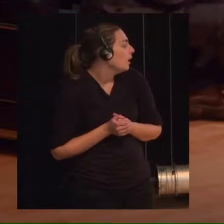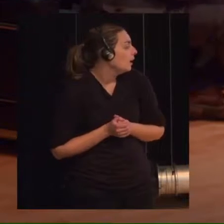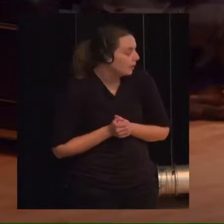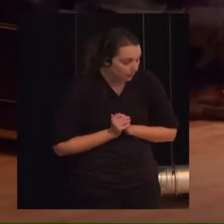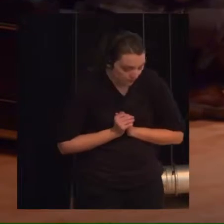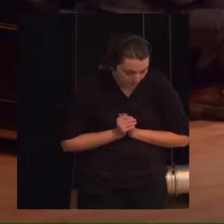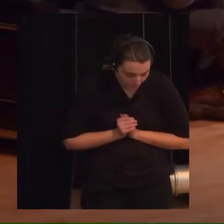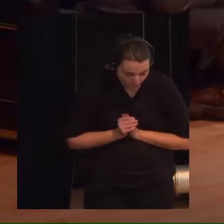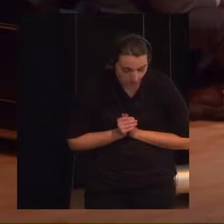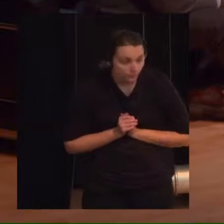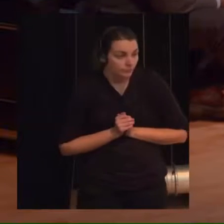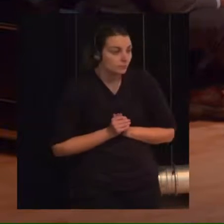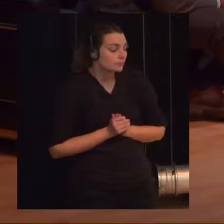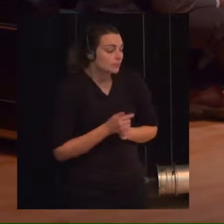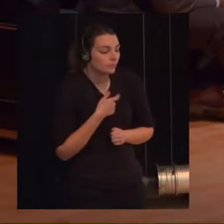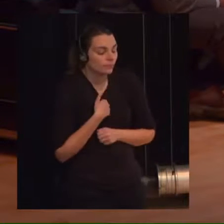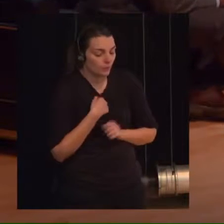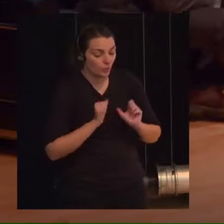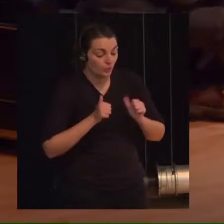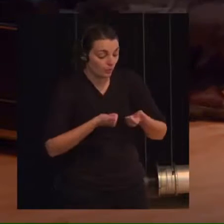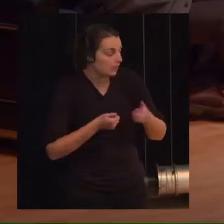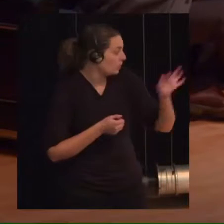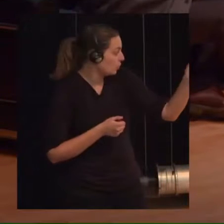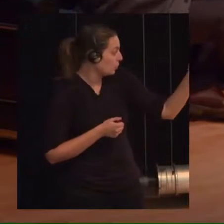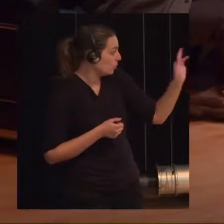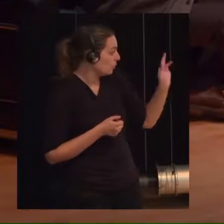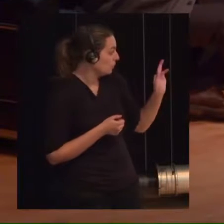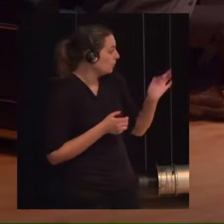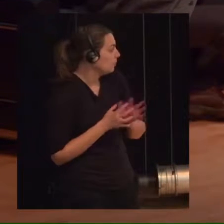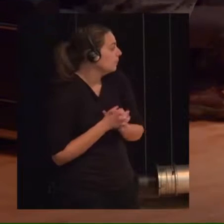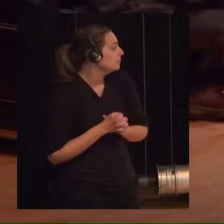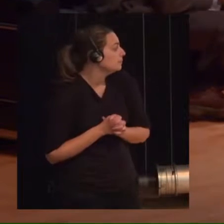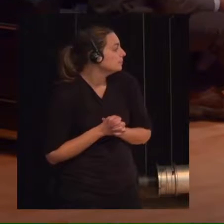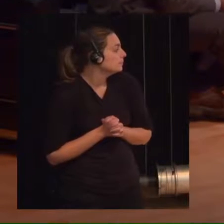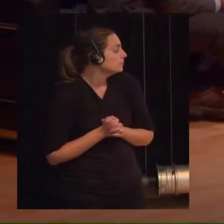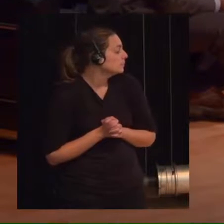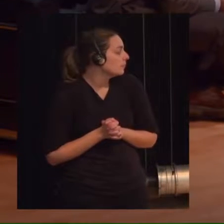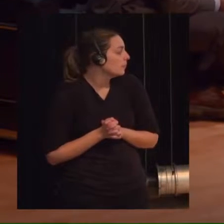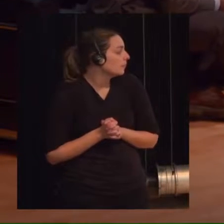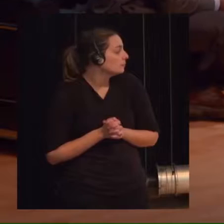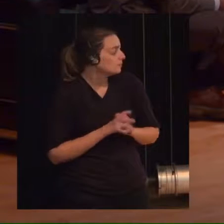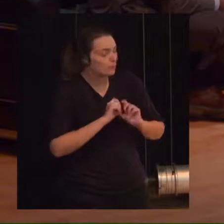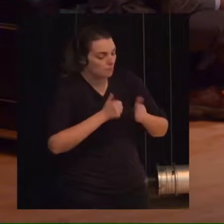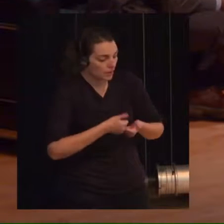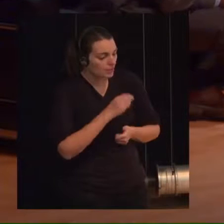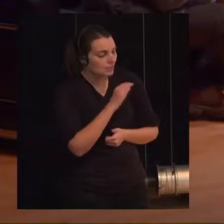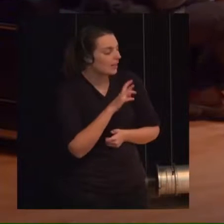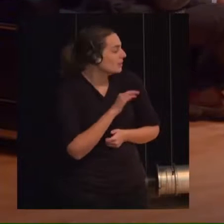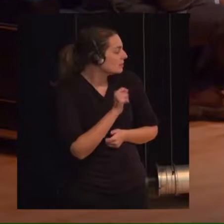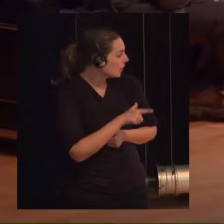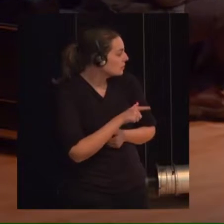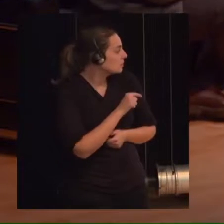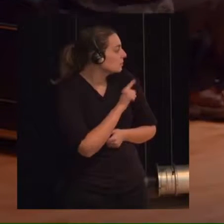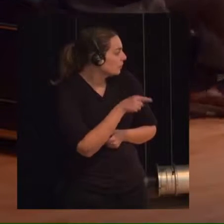let me start this order, okay? Because we can go with Charles, then with you, and then with Miguel. I think that might be Charles, please.